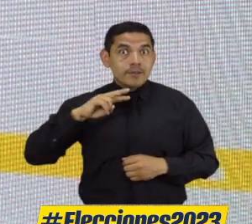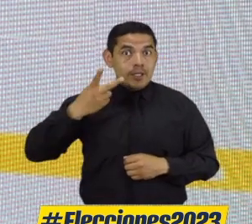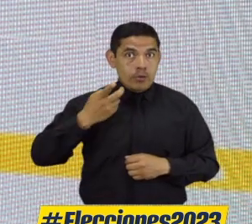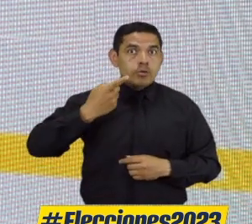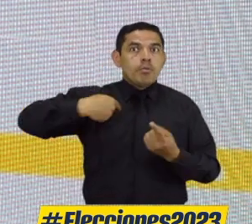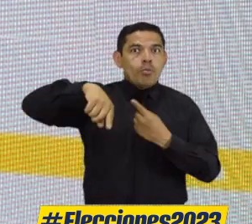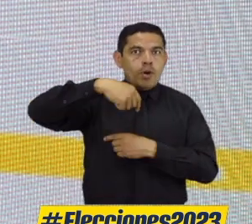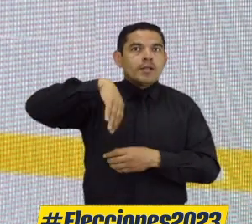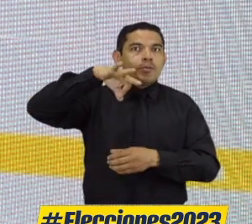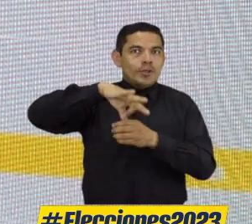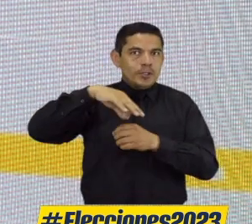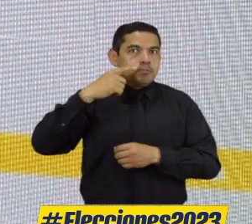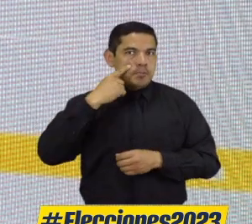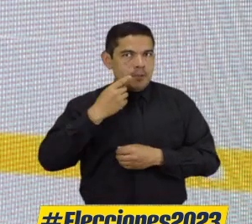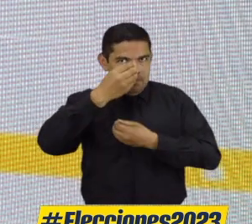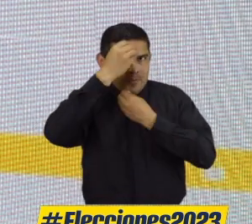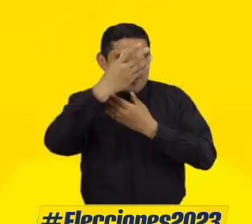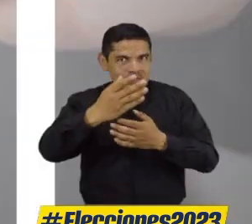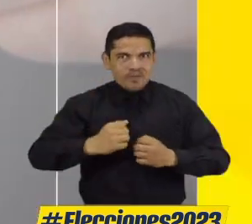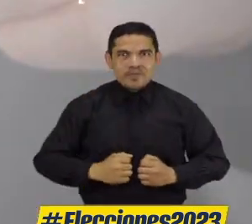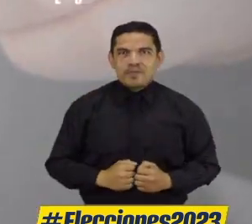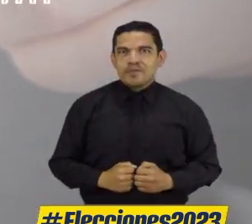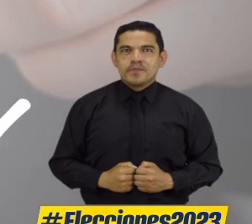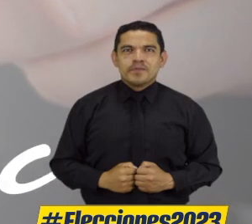vuelta electoral. A continuación, los detalles.